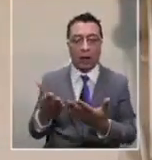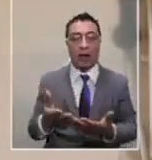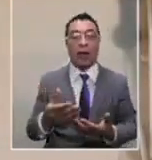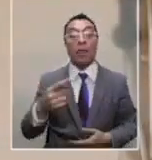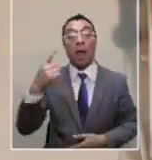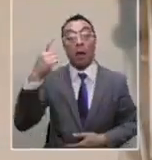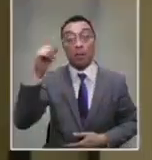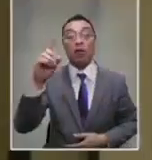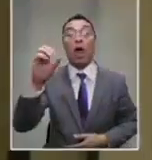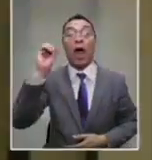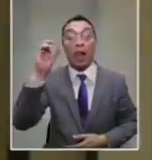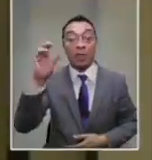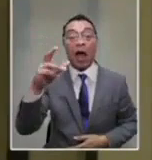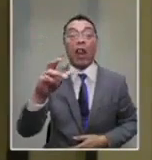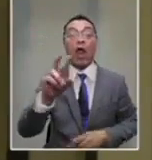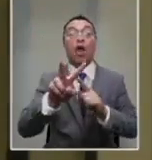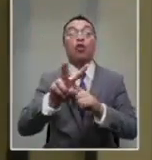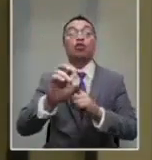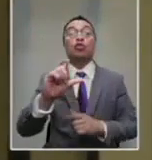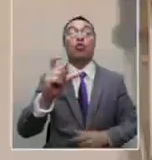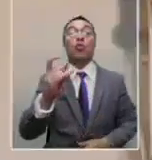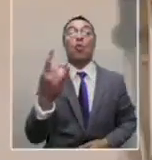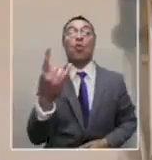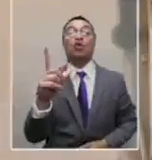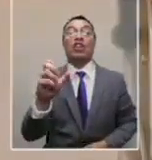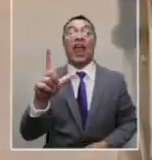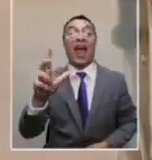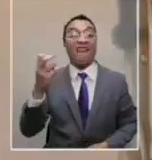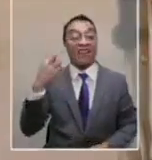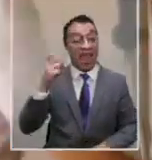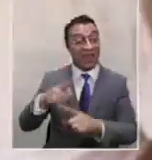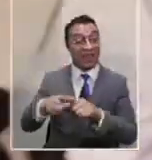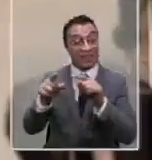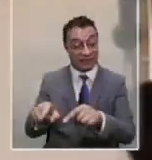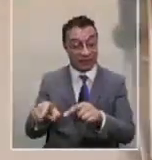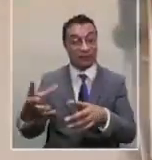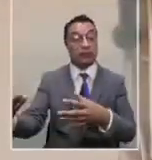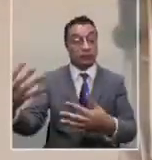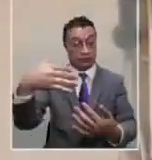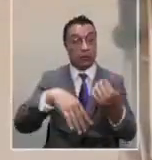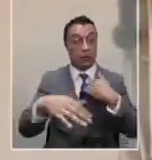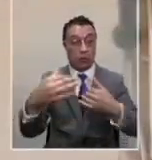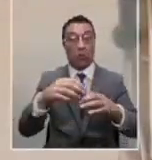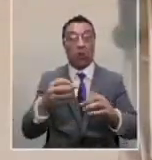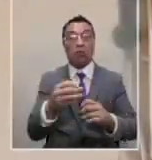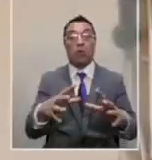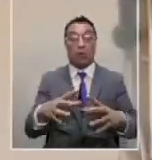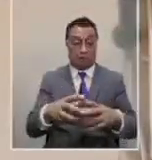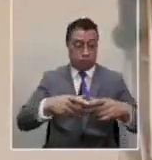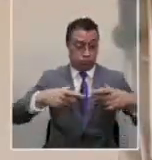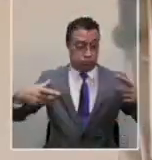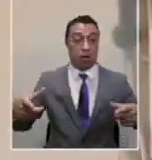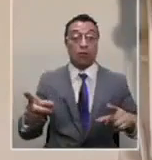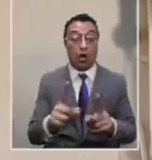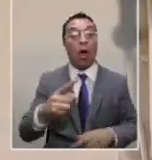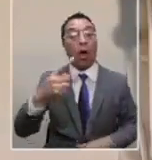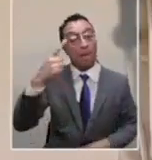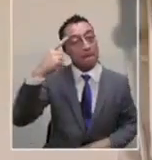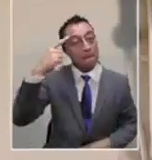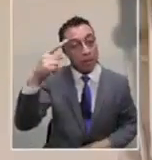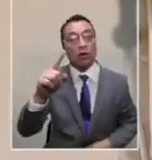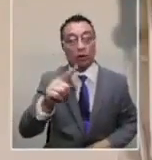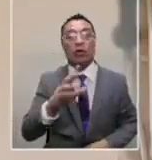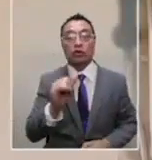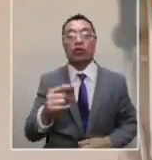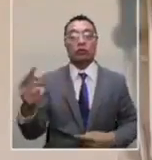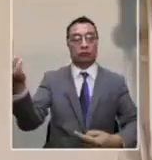alemanes, aunque en el caso de los alemanes, los yugoslavos, no, en fin, no ha sido una migración tan masiva, está como